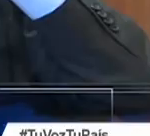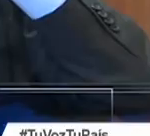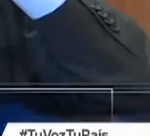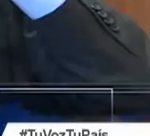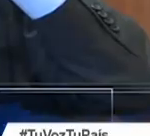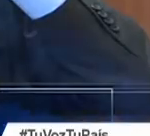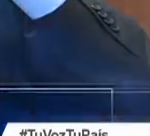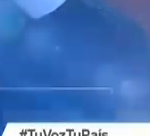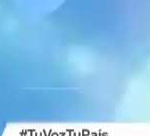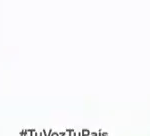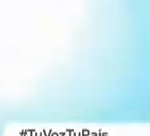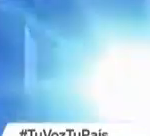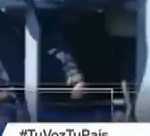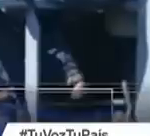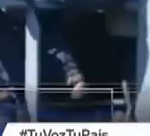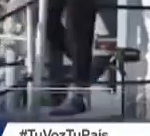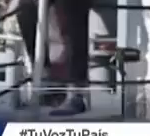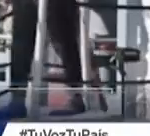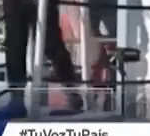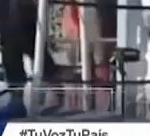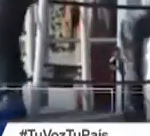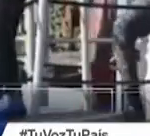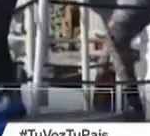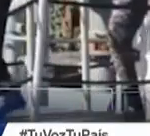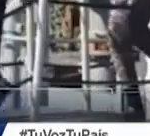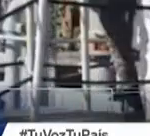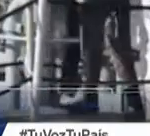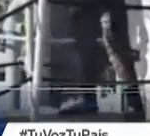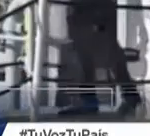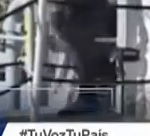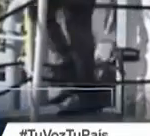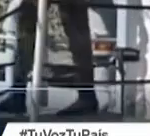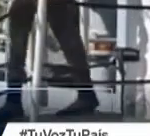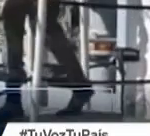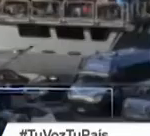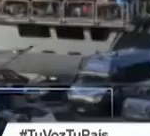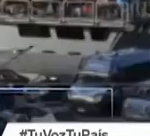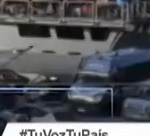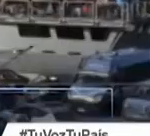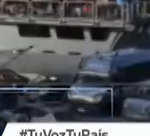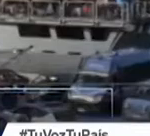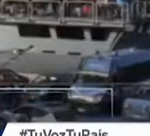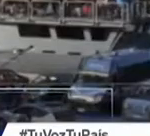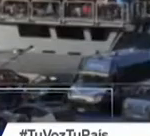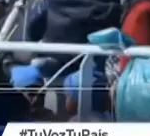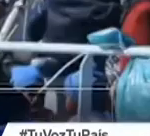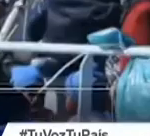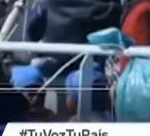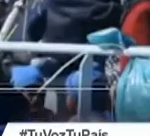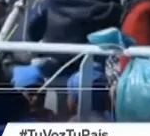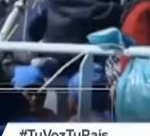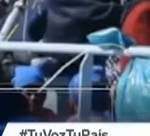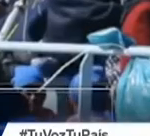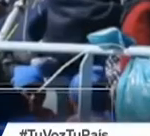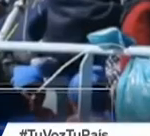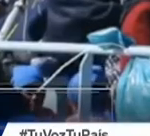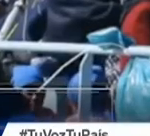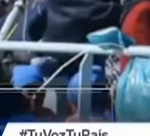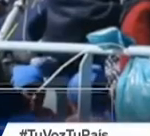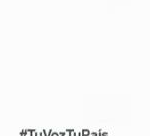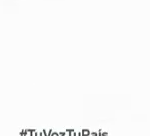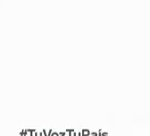sector hidrocarburífero. Y en lo internacional, se activaron protocolos de actuación para salvar vidas en el Mediterráneo.